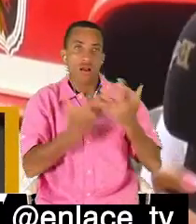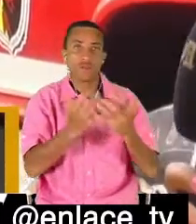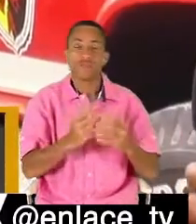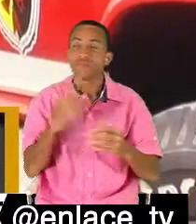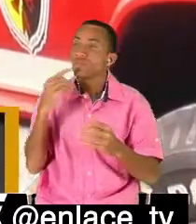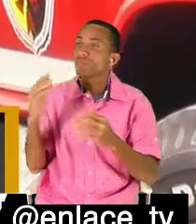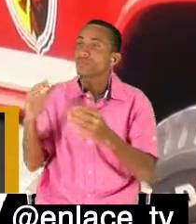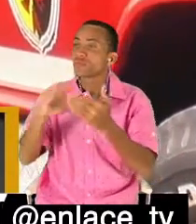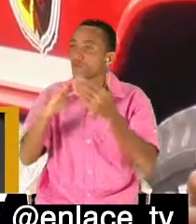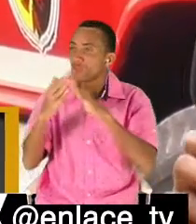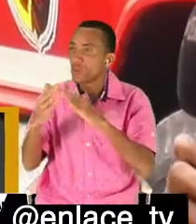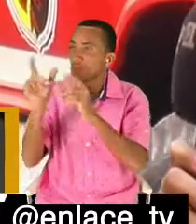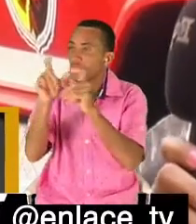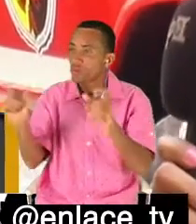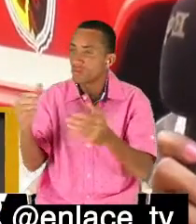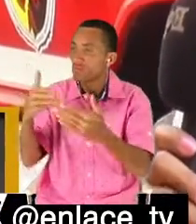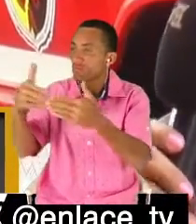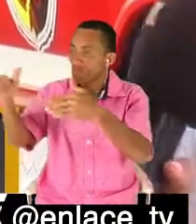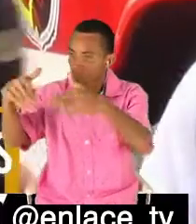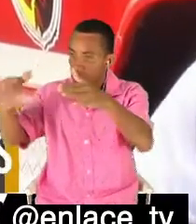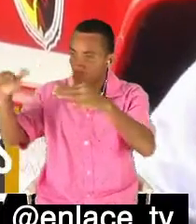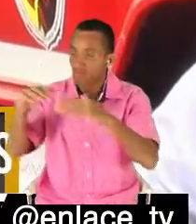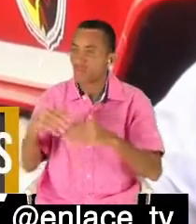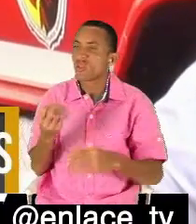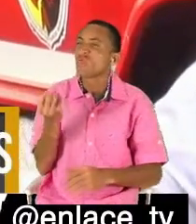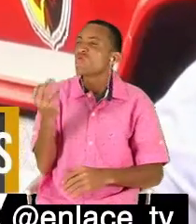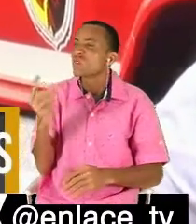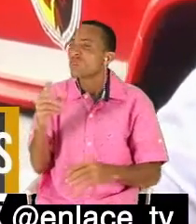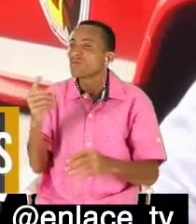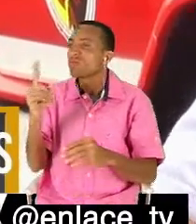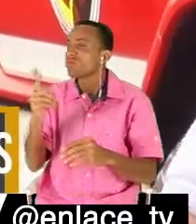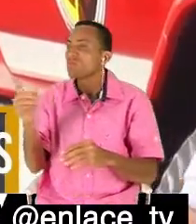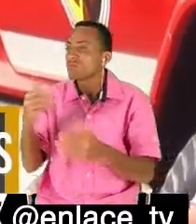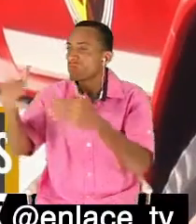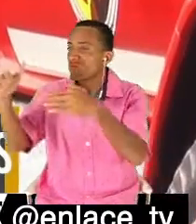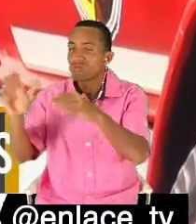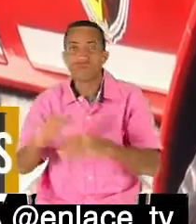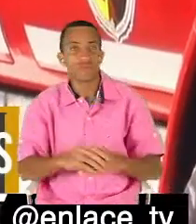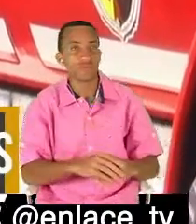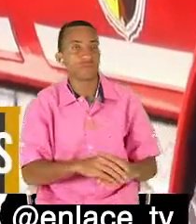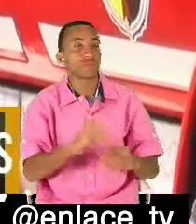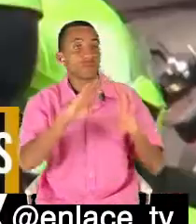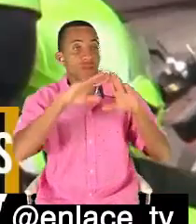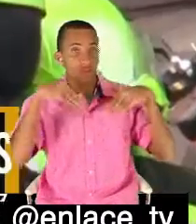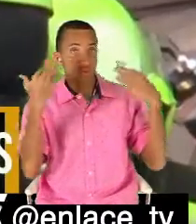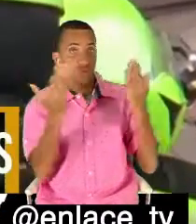comunidad. ¿Cuántas personas más o menos se han evacuado hasta el momento? Se ha evacuado el colegio